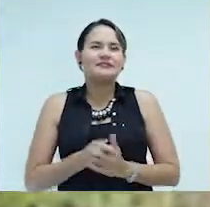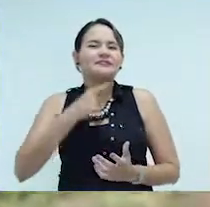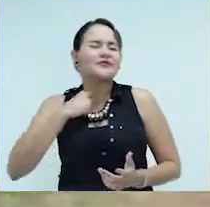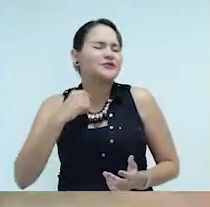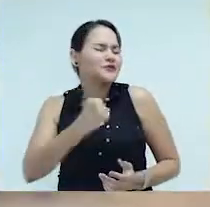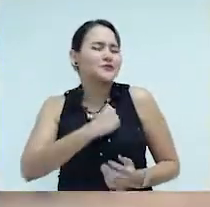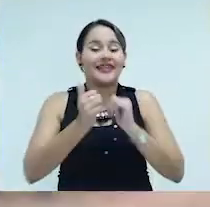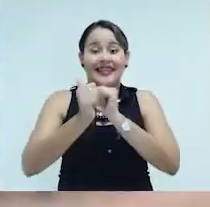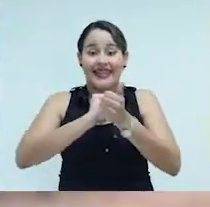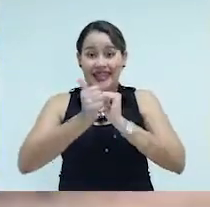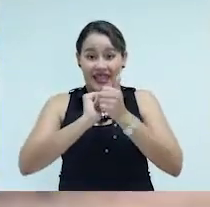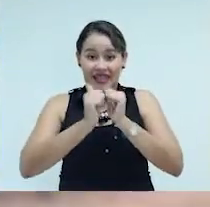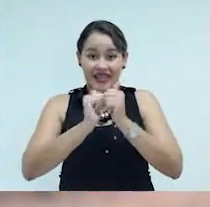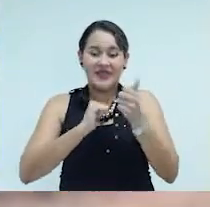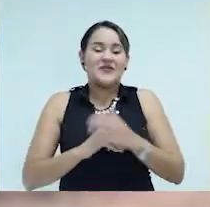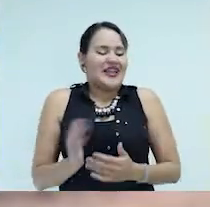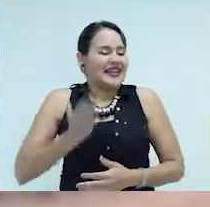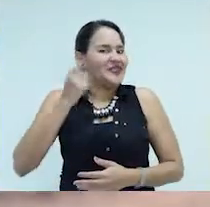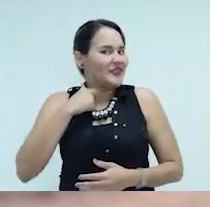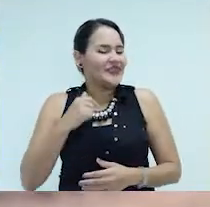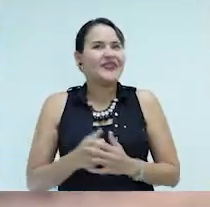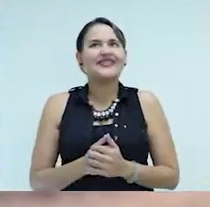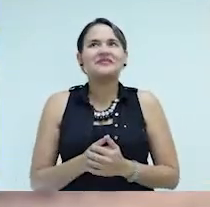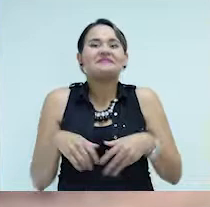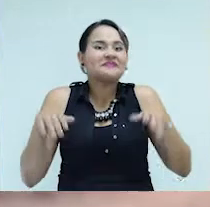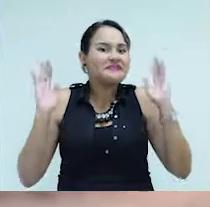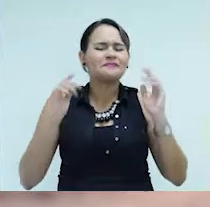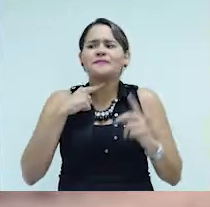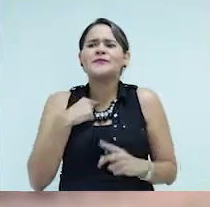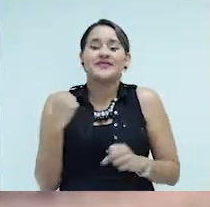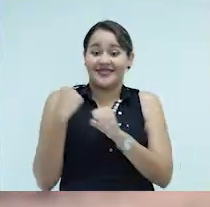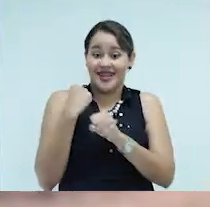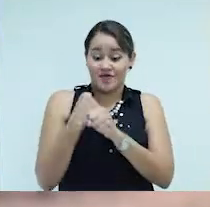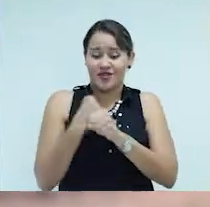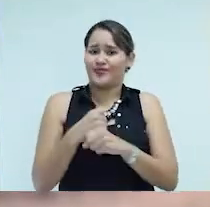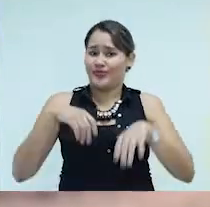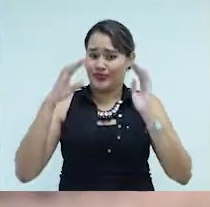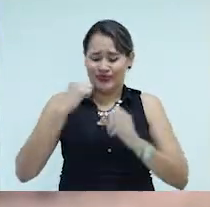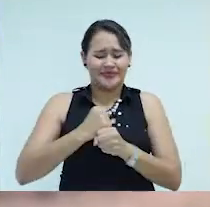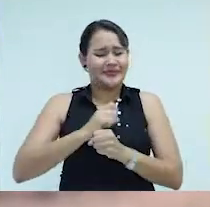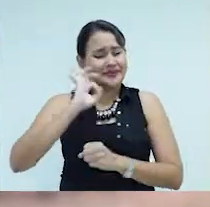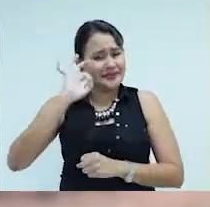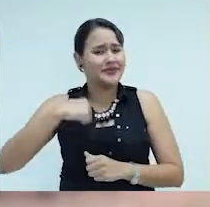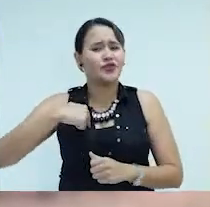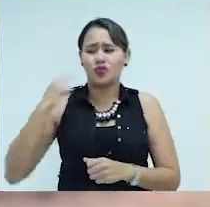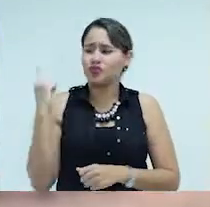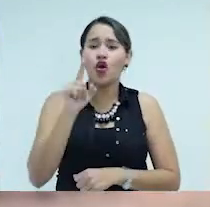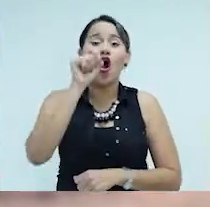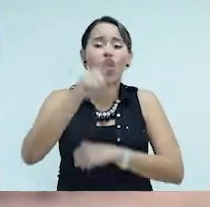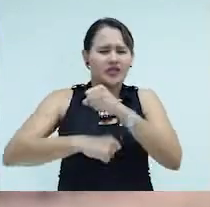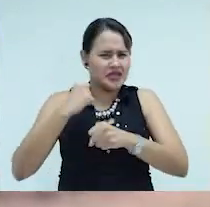Soy una persona amante del deporte, soy responsable, encantado con su trabajo, soy docente